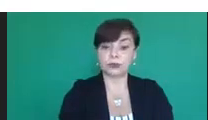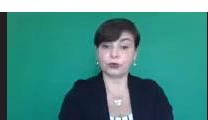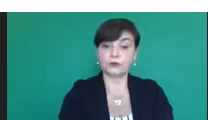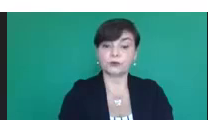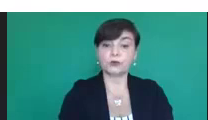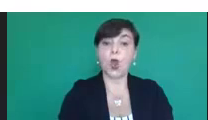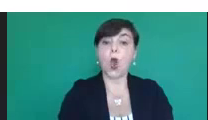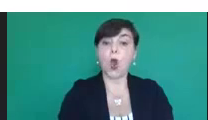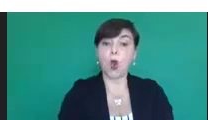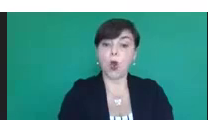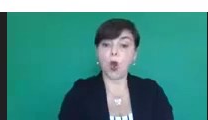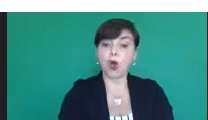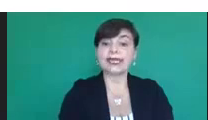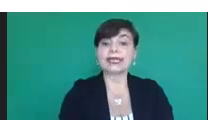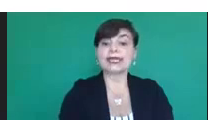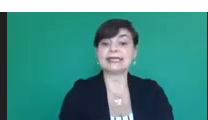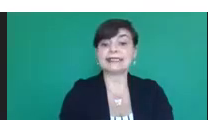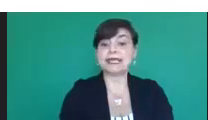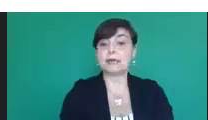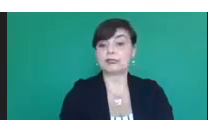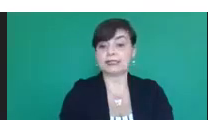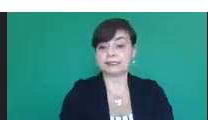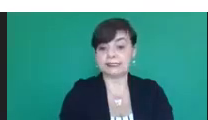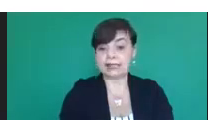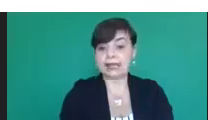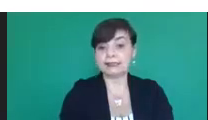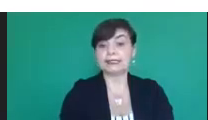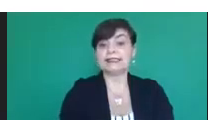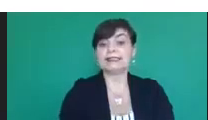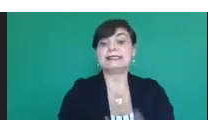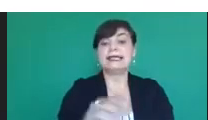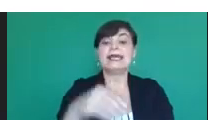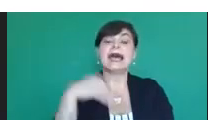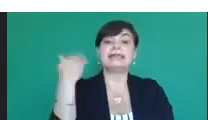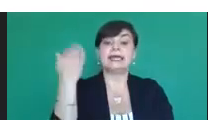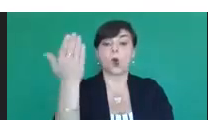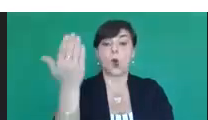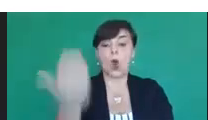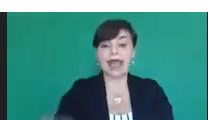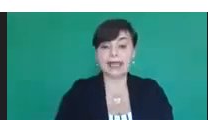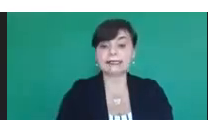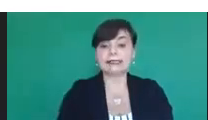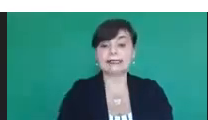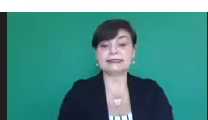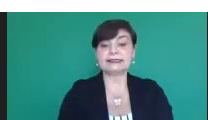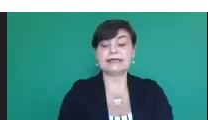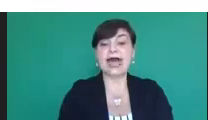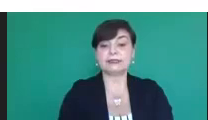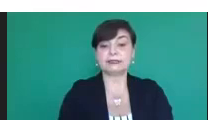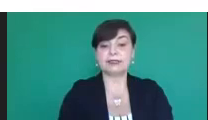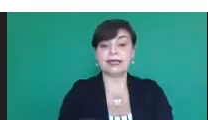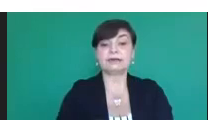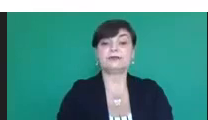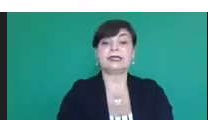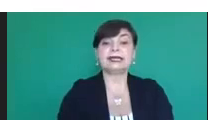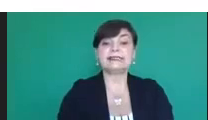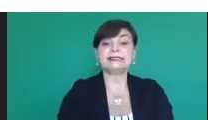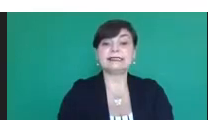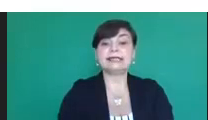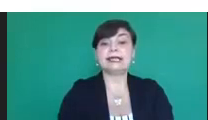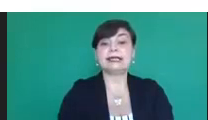producto, o que sea potencial, se le hace un análisis adicional Y